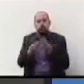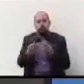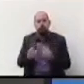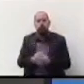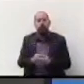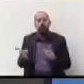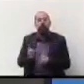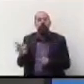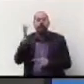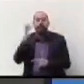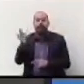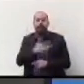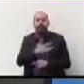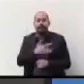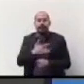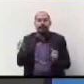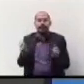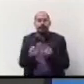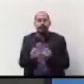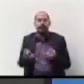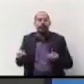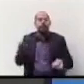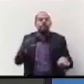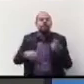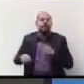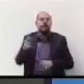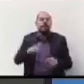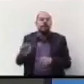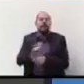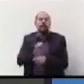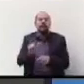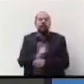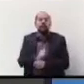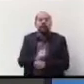Martín Texmelucan y que ofertan vehículos en redes sociales a